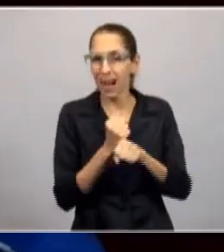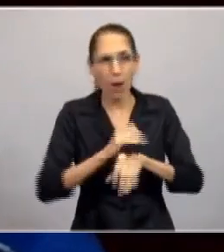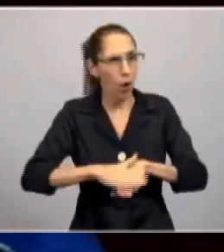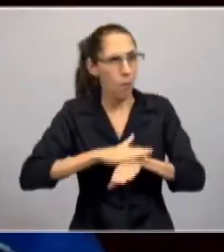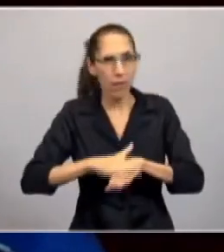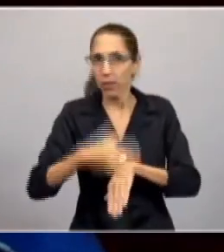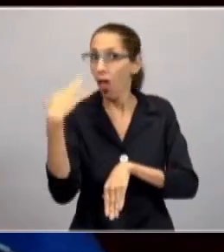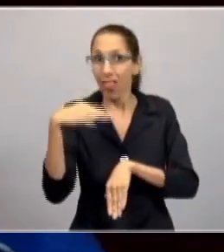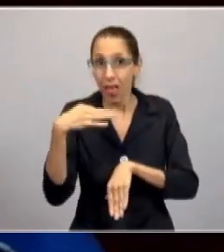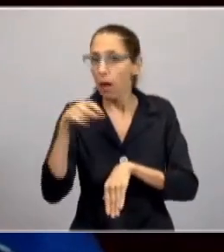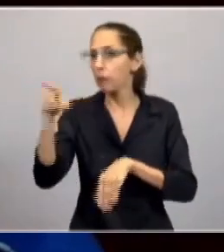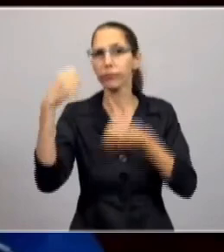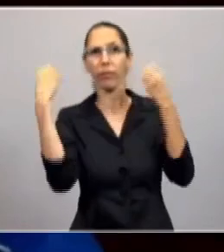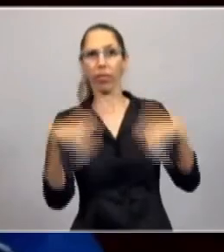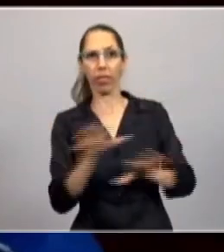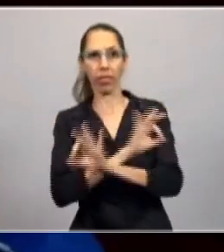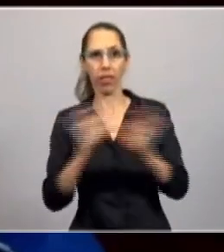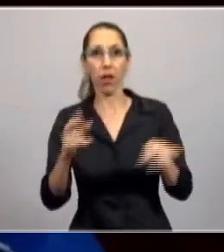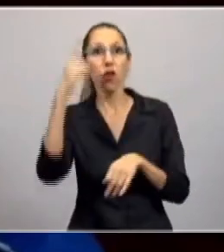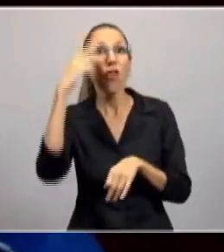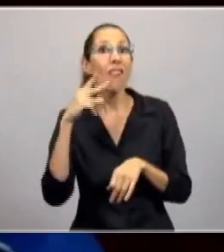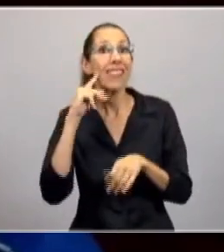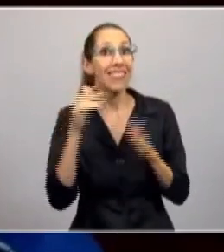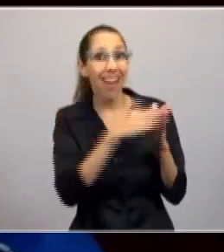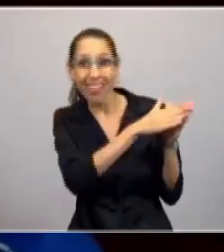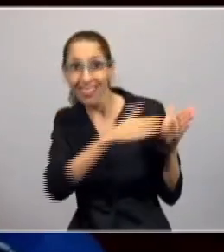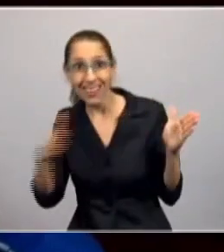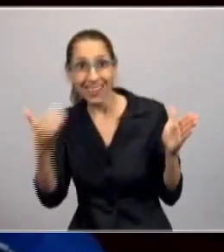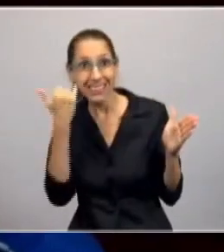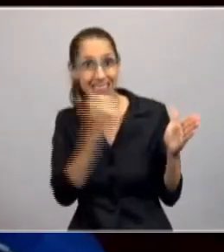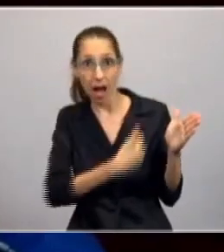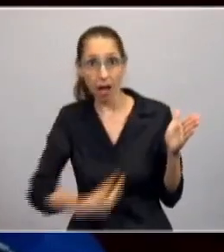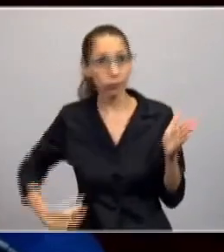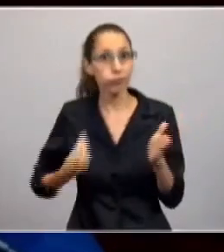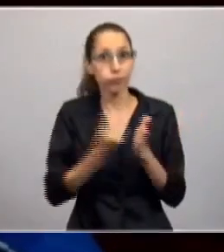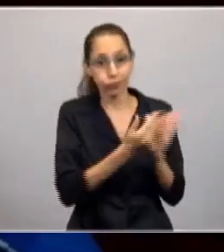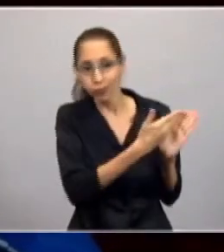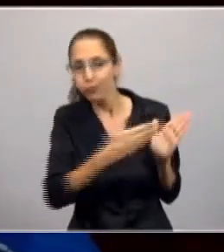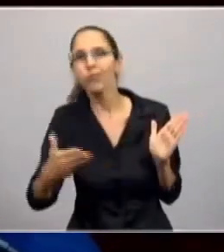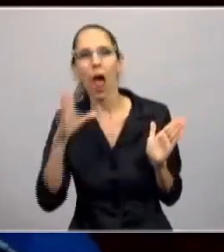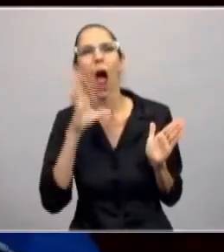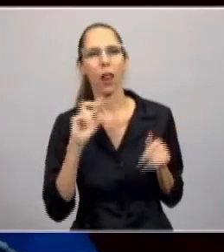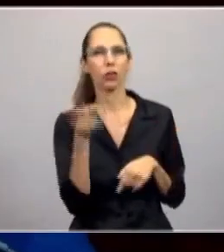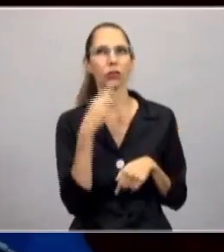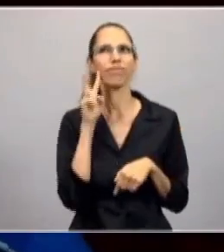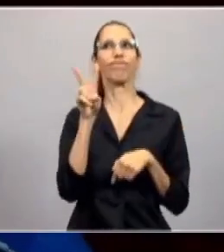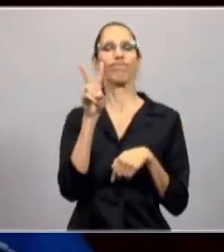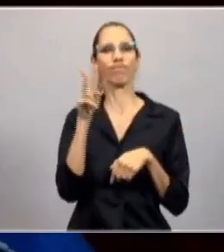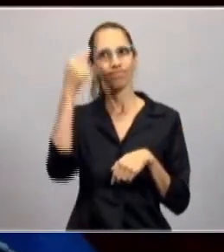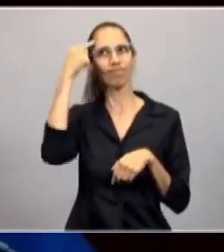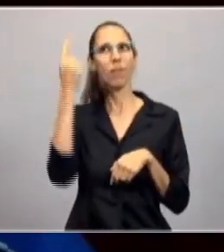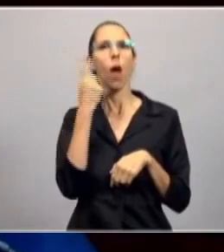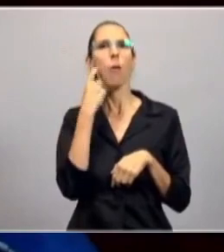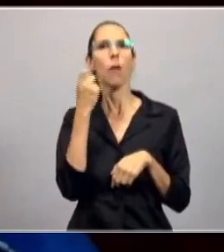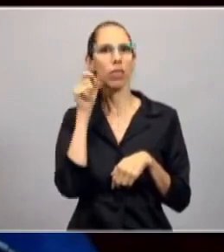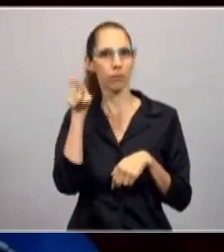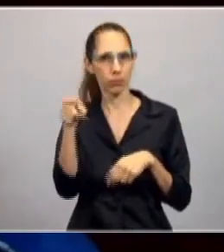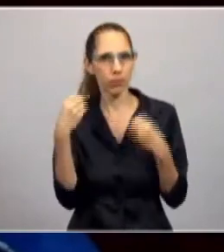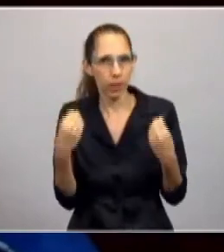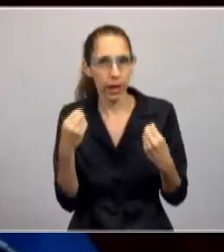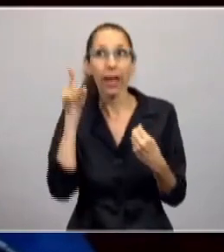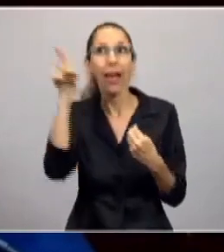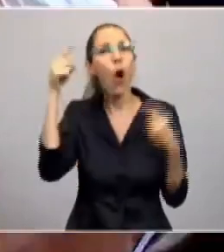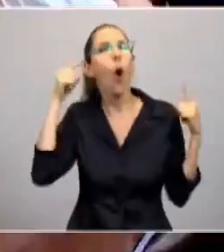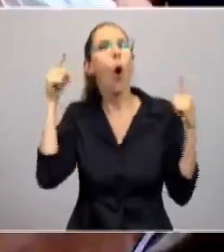En 90 días nos dejan una primera enseñanza y advertencia. El presidente Milei no quiere achicar el Estado,